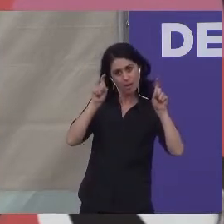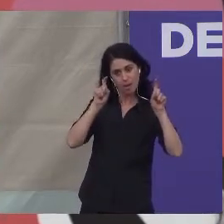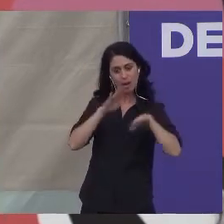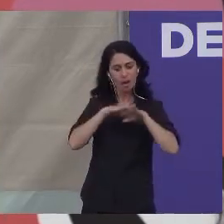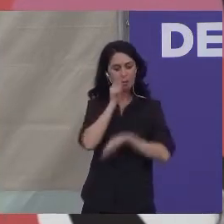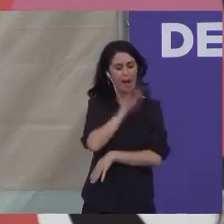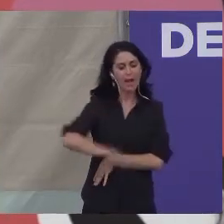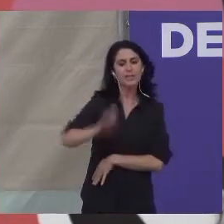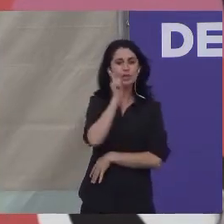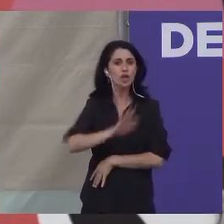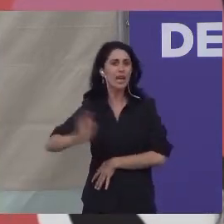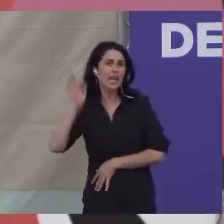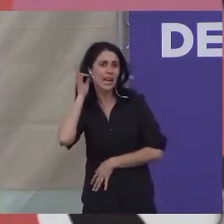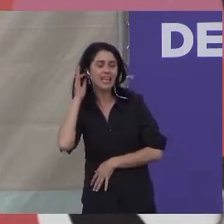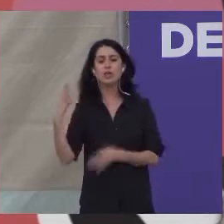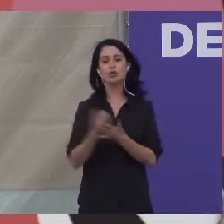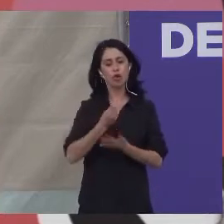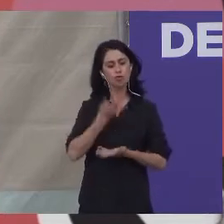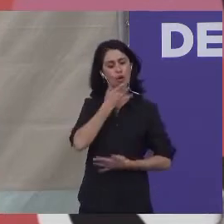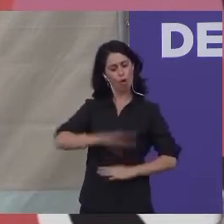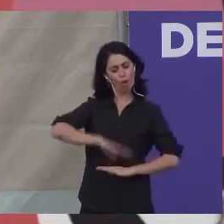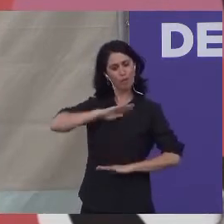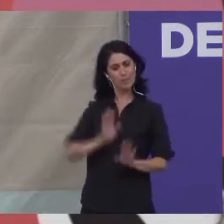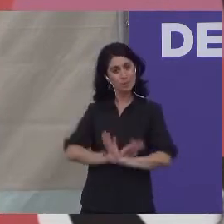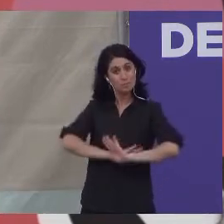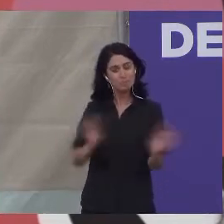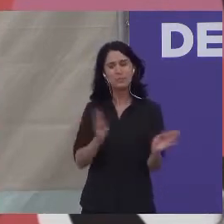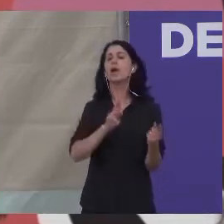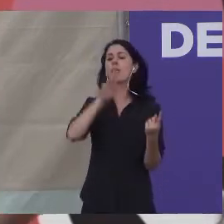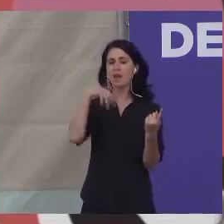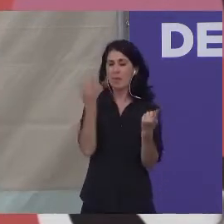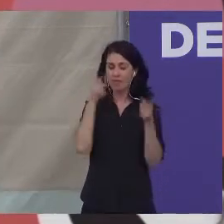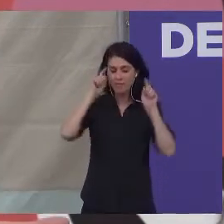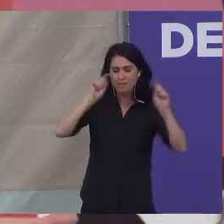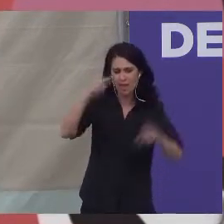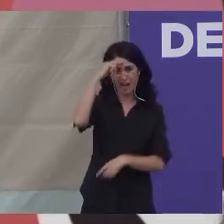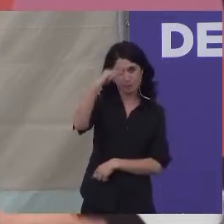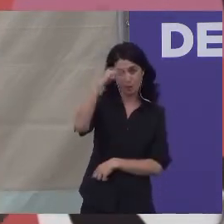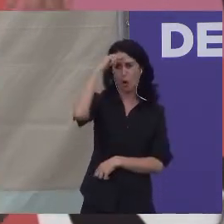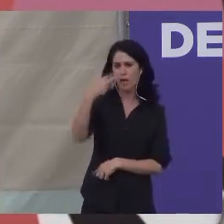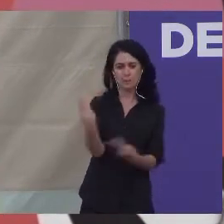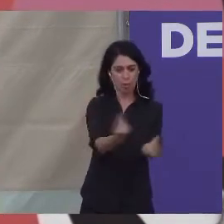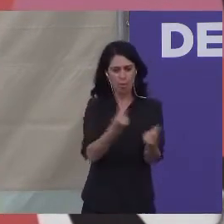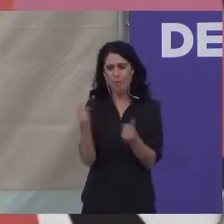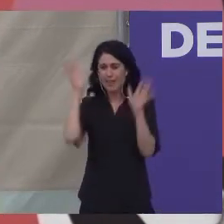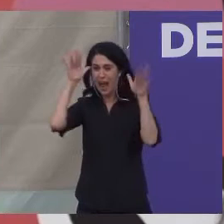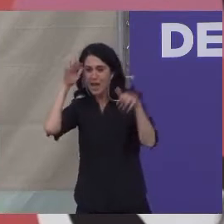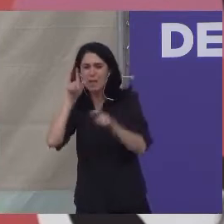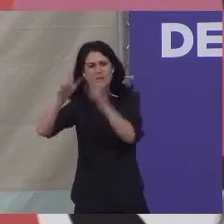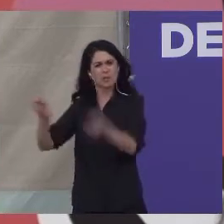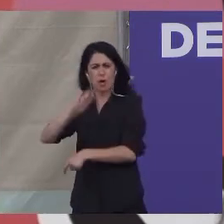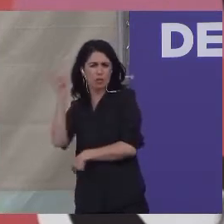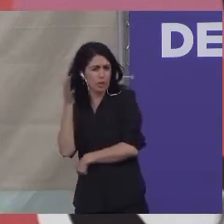niños y las niñas tengan conocimientos, sino para que aprendan a respetar. Para que aprendan a respetar el medio ambiente, a los animales y a otras personas y